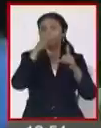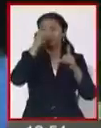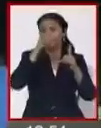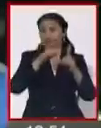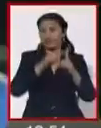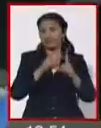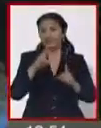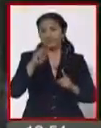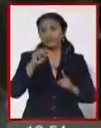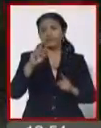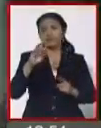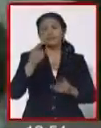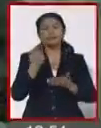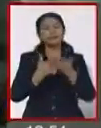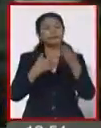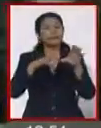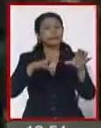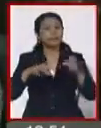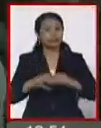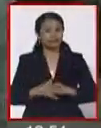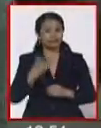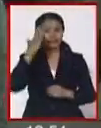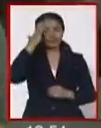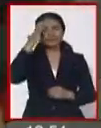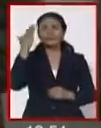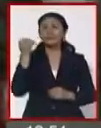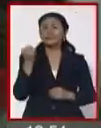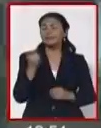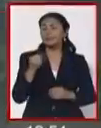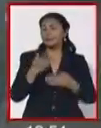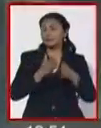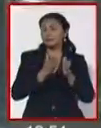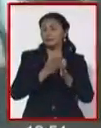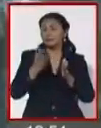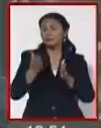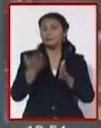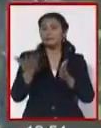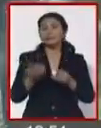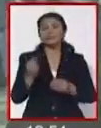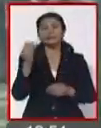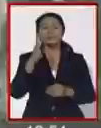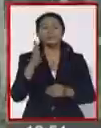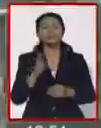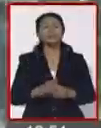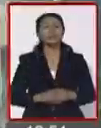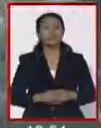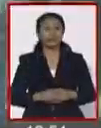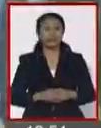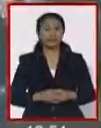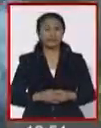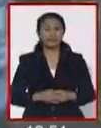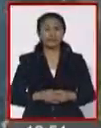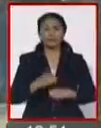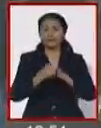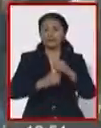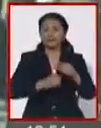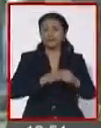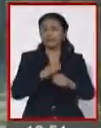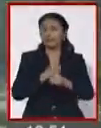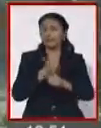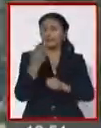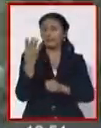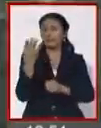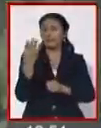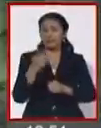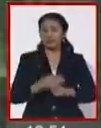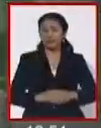Mariano Tardelli y a qué se dedicaba. Esto debido a que en el país vecino recién se habría inscrito en el sistema en el año